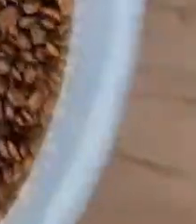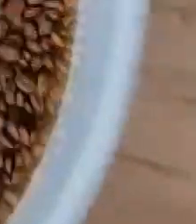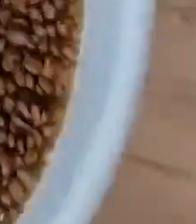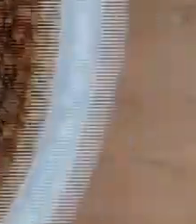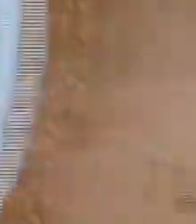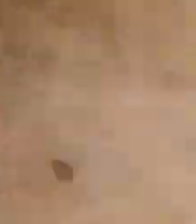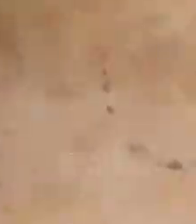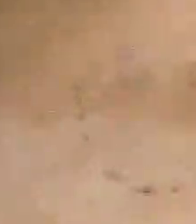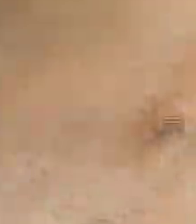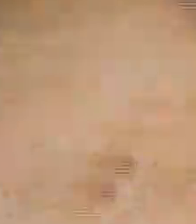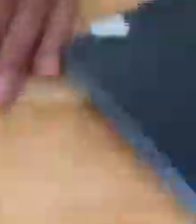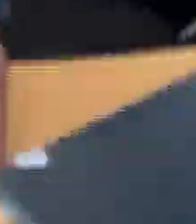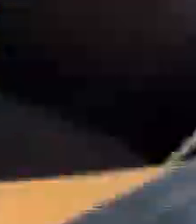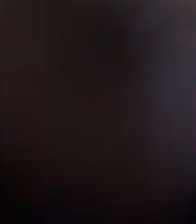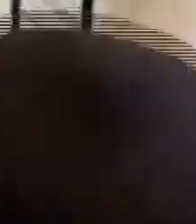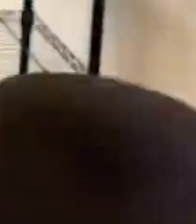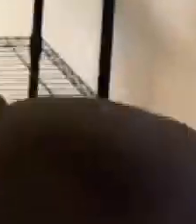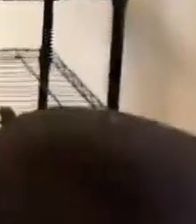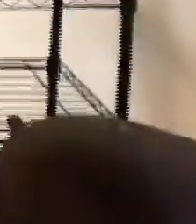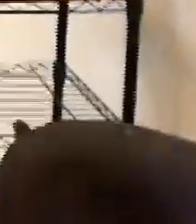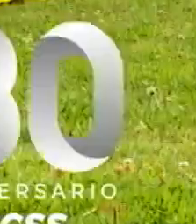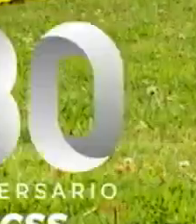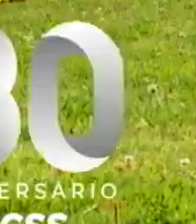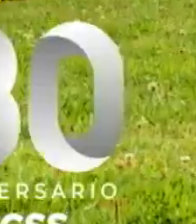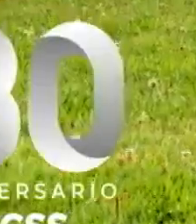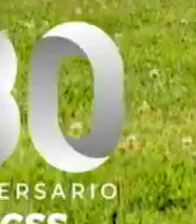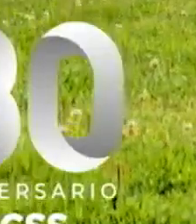se logra si nos cuidamos todos.